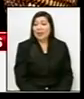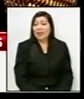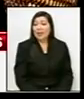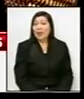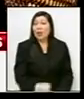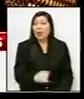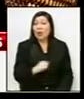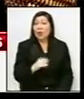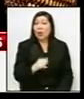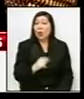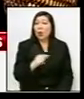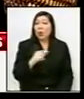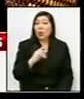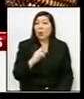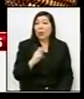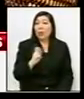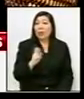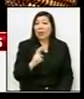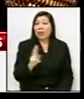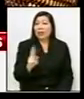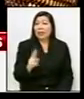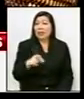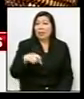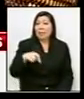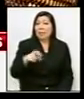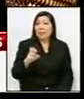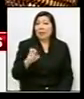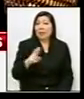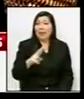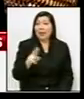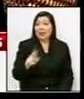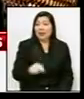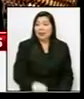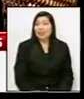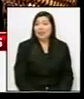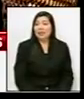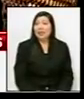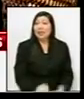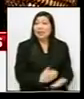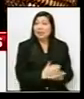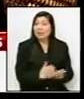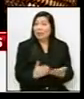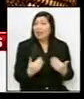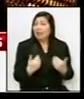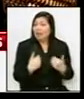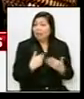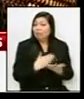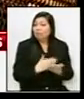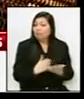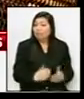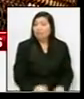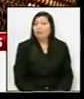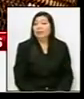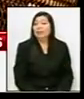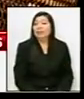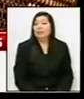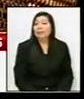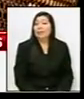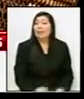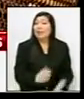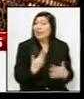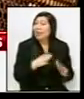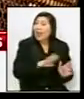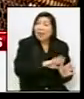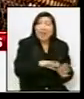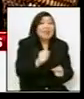Julio Atilio Gutiérrez Pérez, se recomienda la sanción de destitución. Tenemos que retirar eso. Ese funcionario ya fue